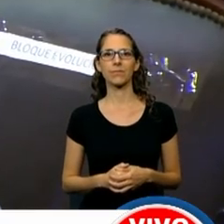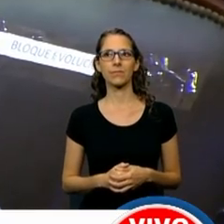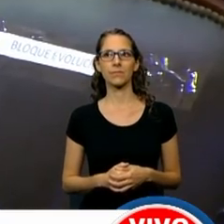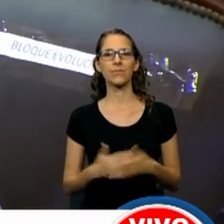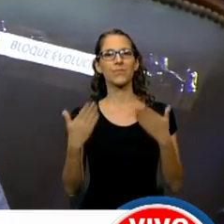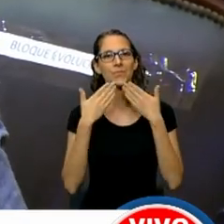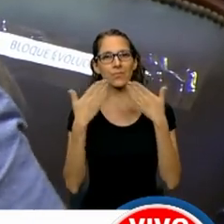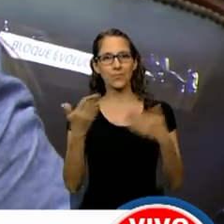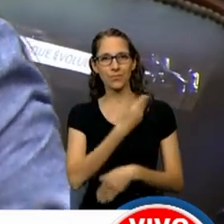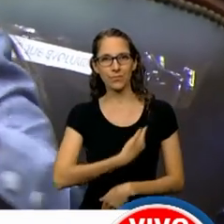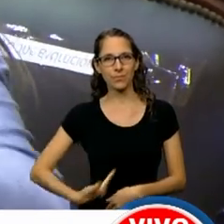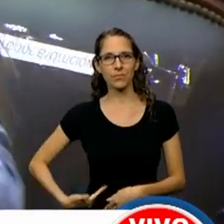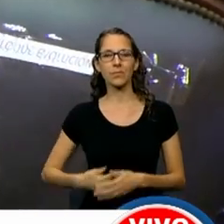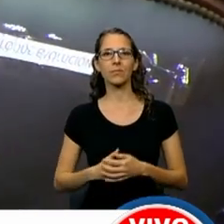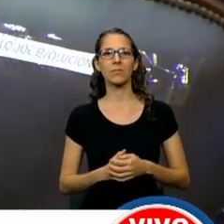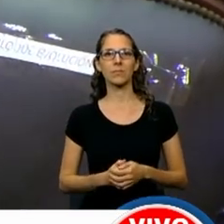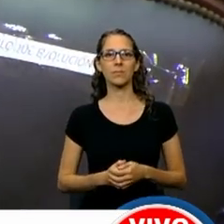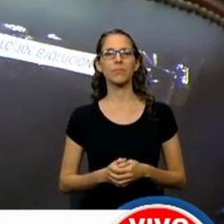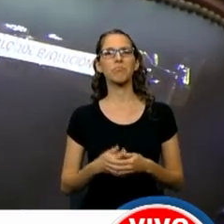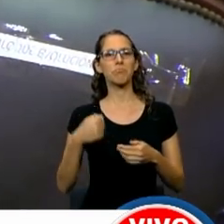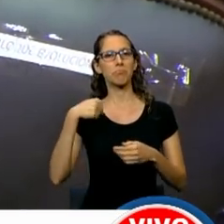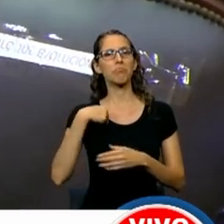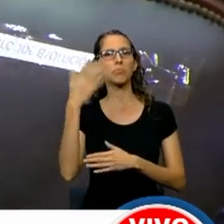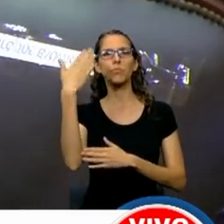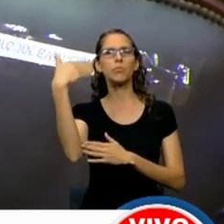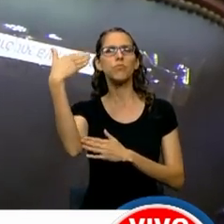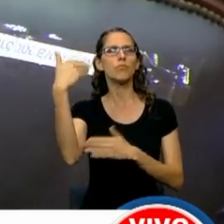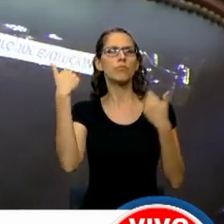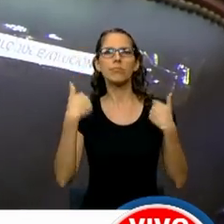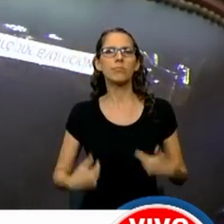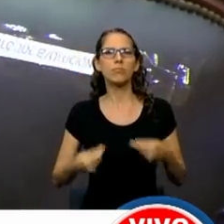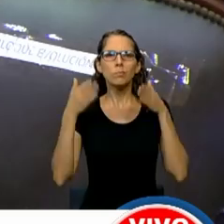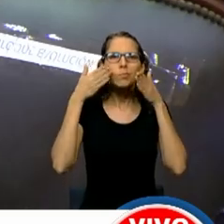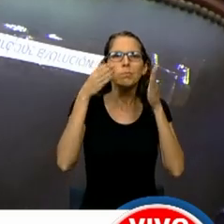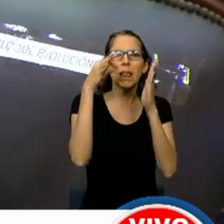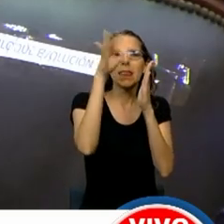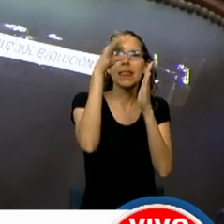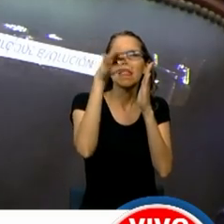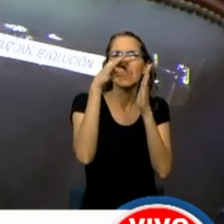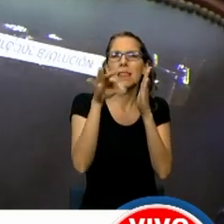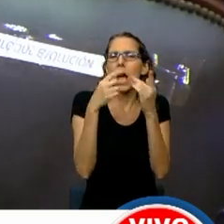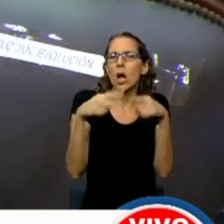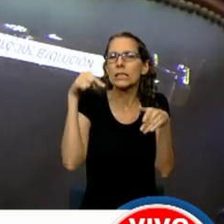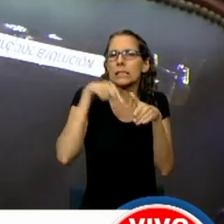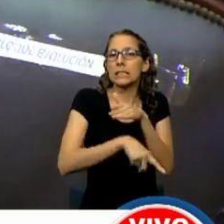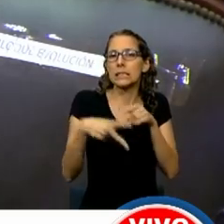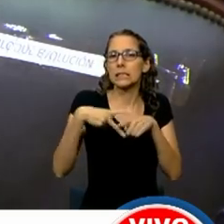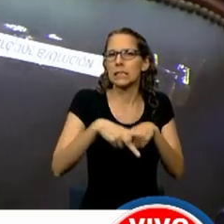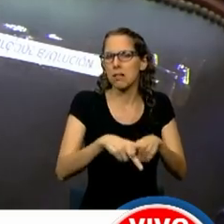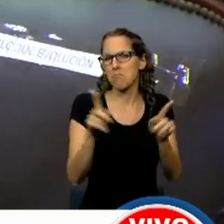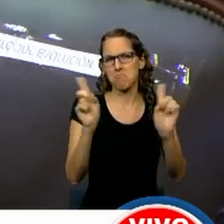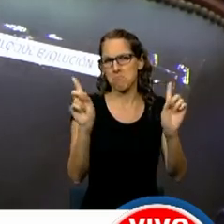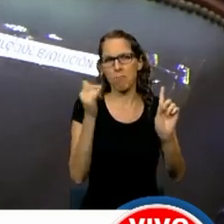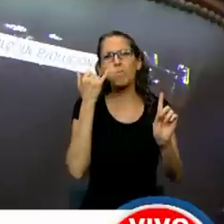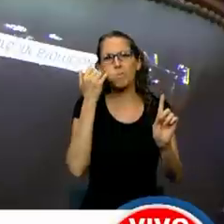gracias señor presidente mi intervención no pretende centrarse en los detalles técnicos porque ya lo